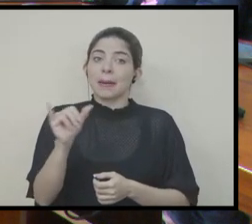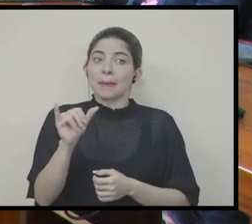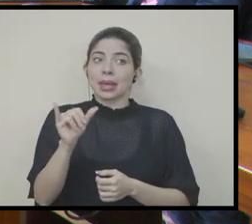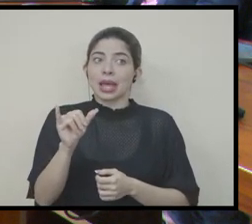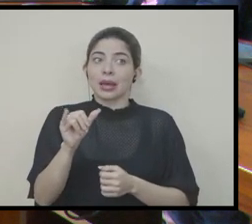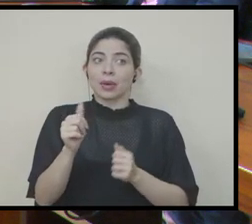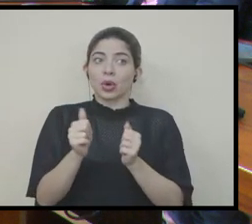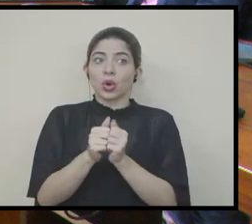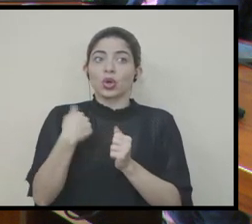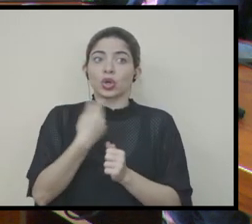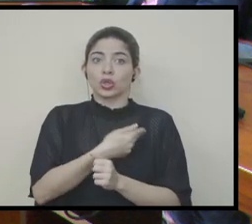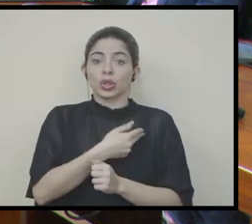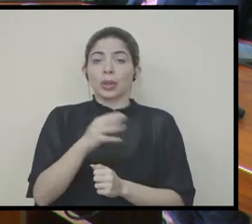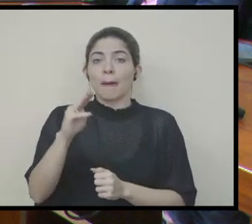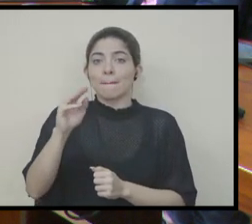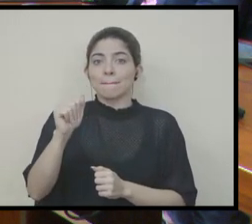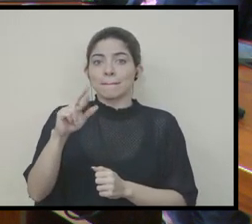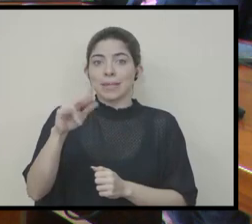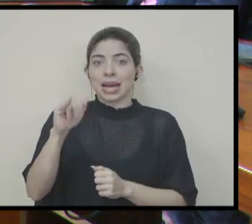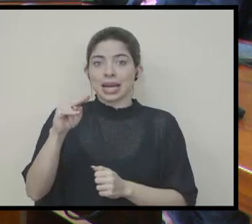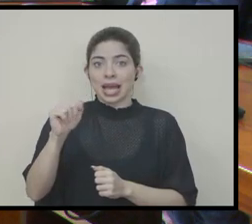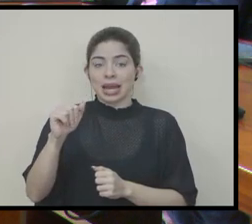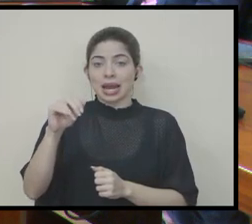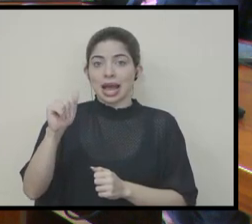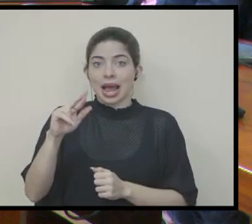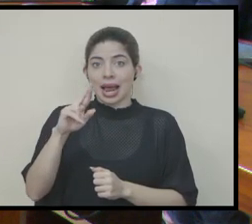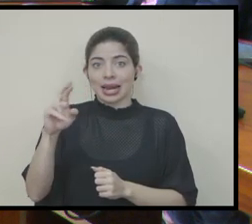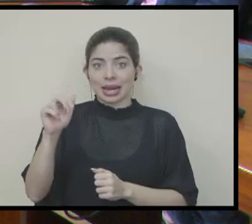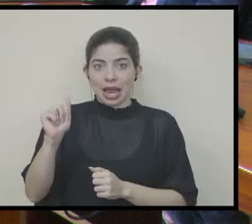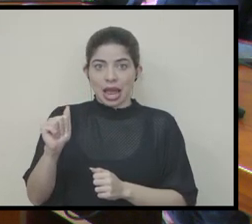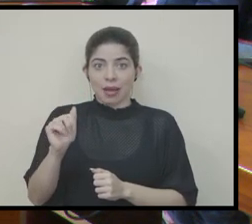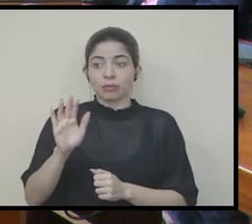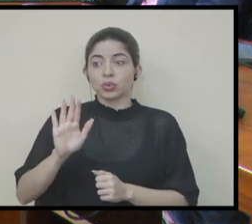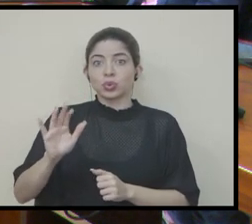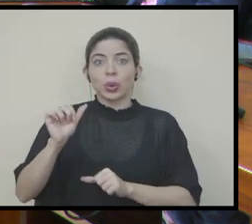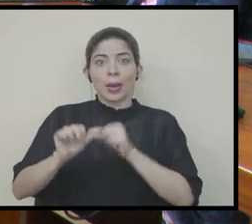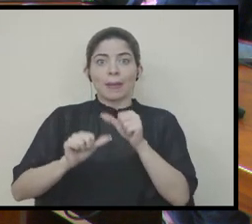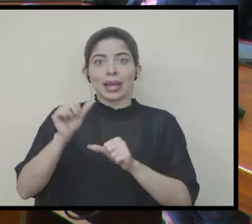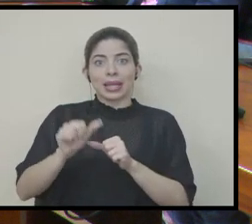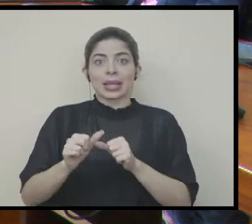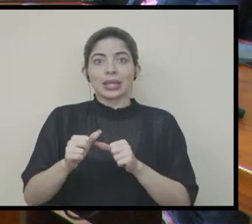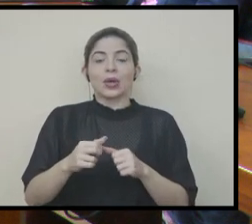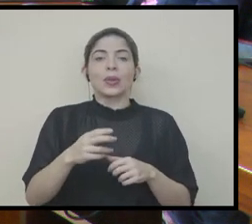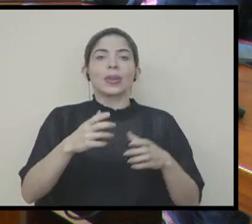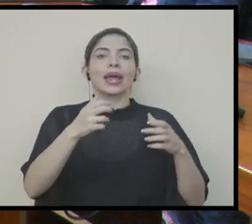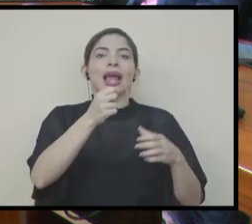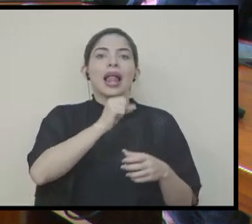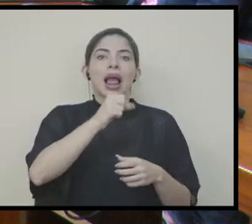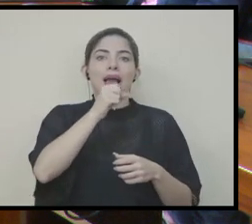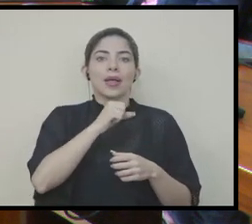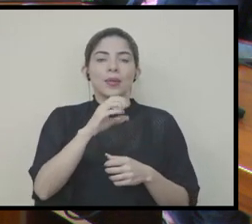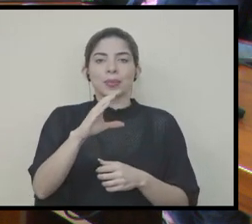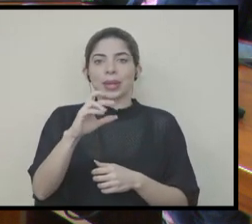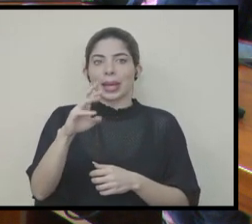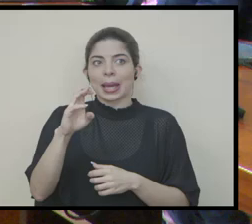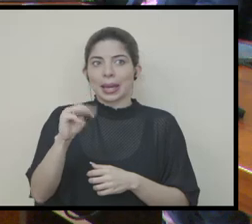nos acompaña Mariana Arrea, que tiene el emprendimiento de Creme Rica.